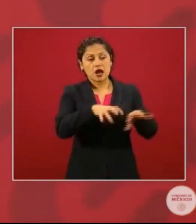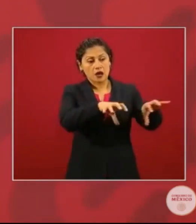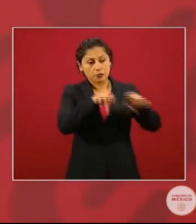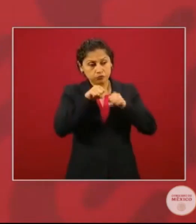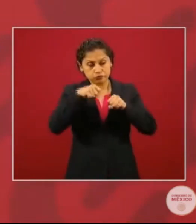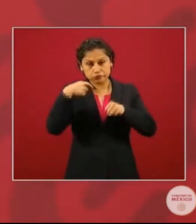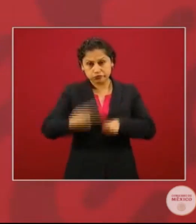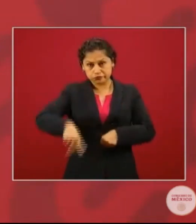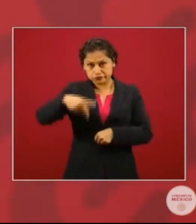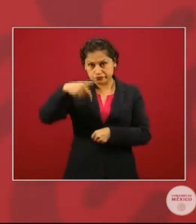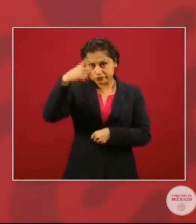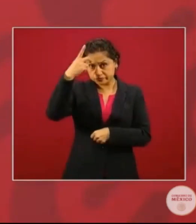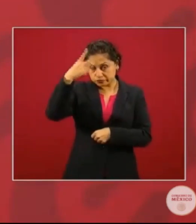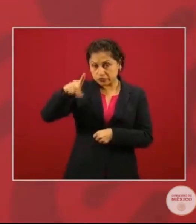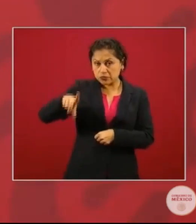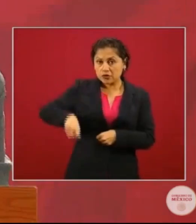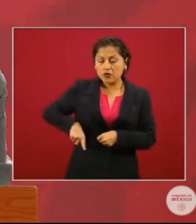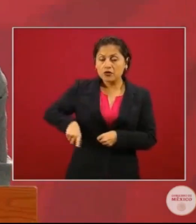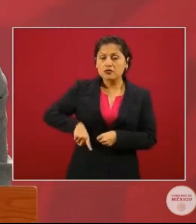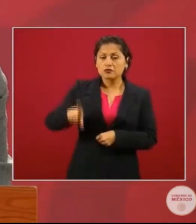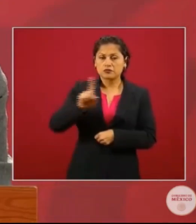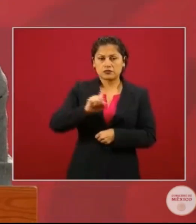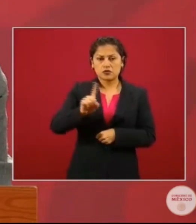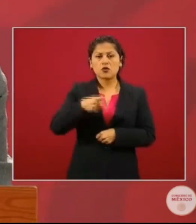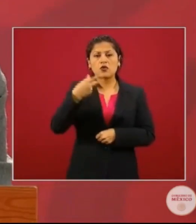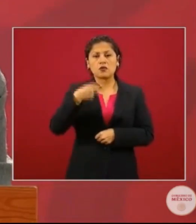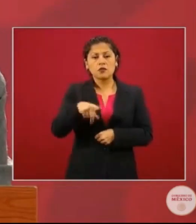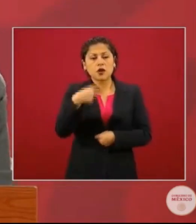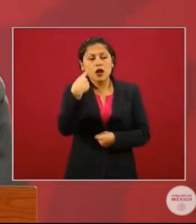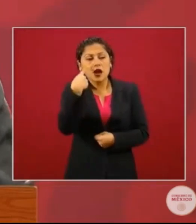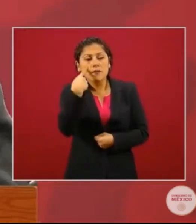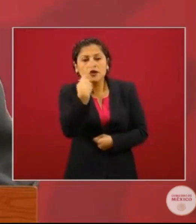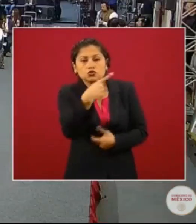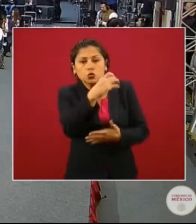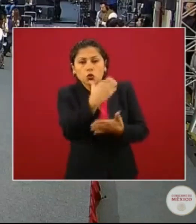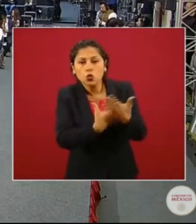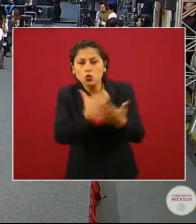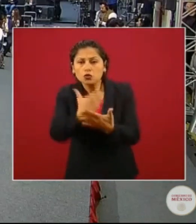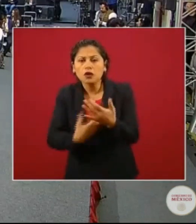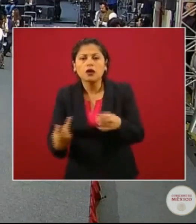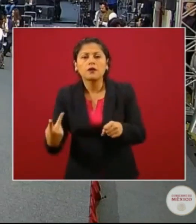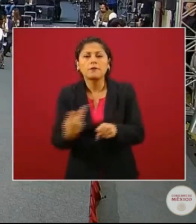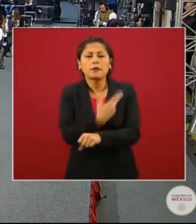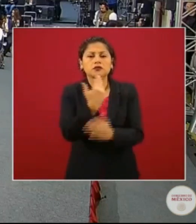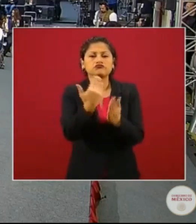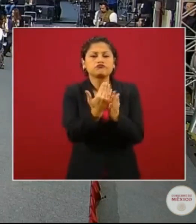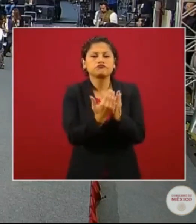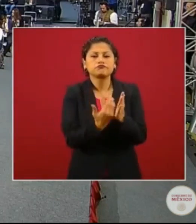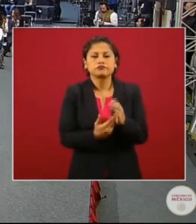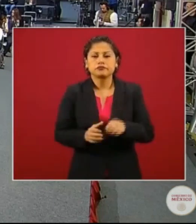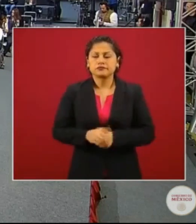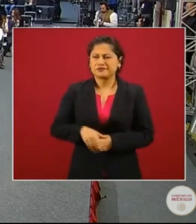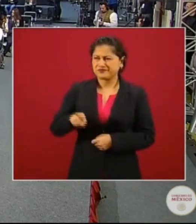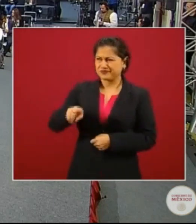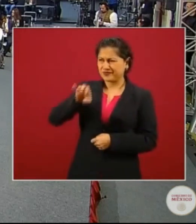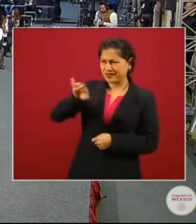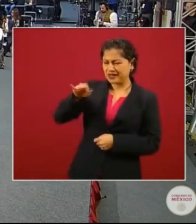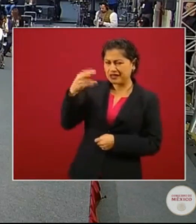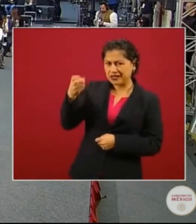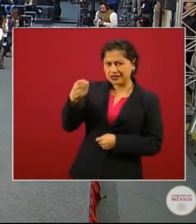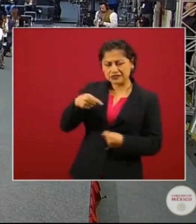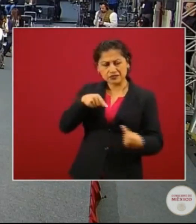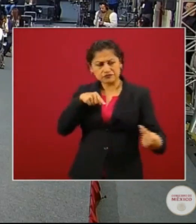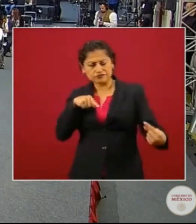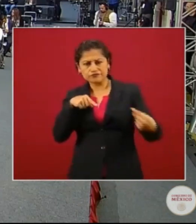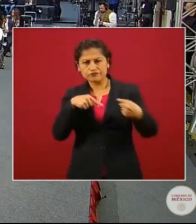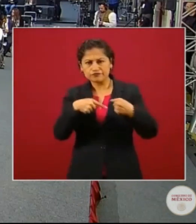los contratos. ¿Esta batalla legal no supondría pues detener proyectos que tiene su propio